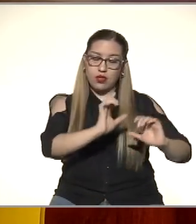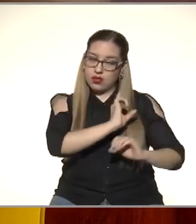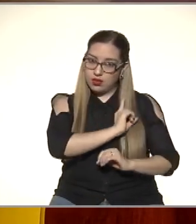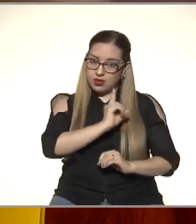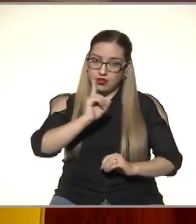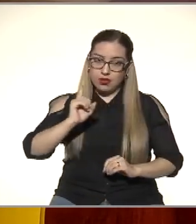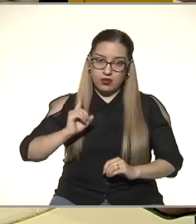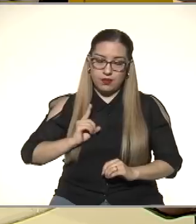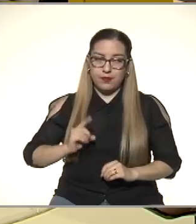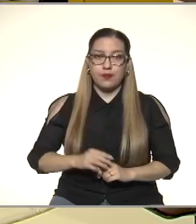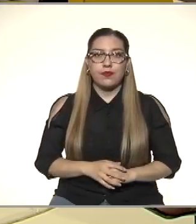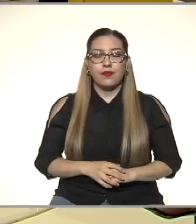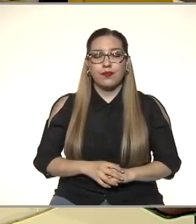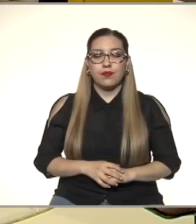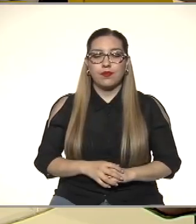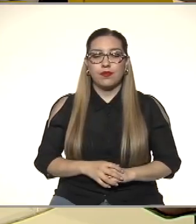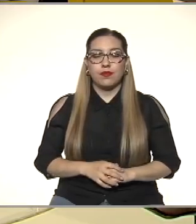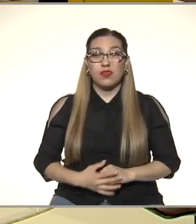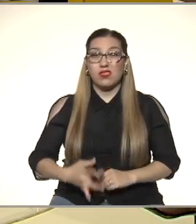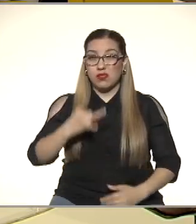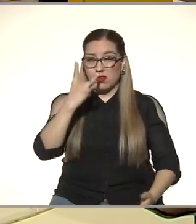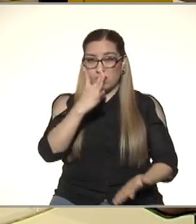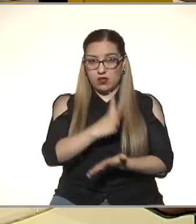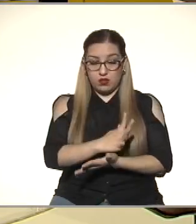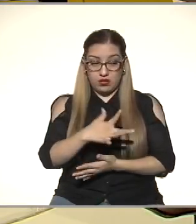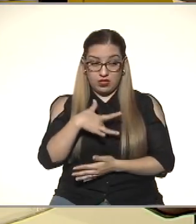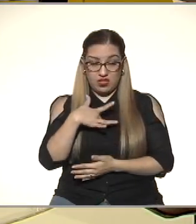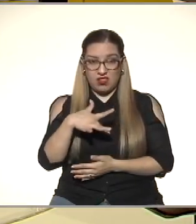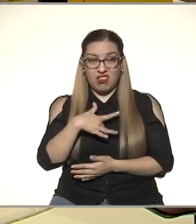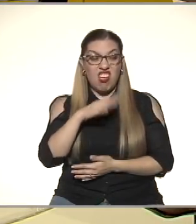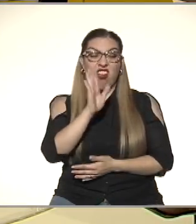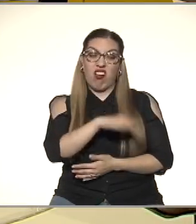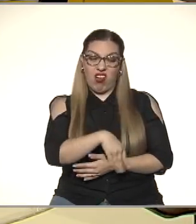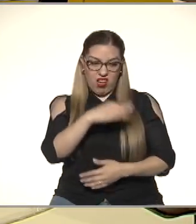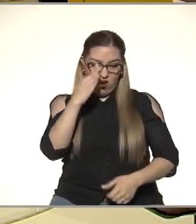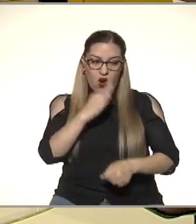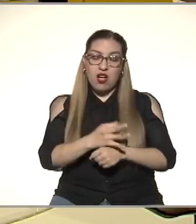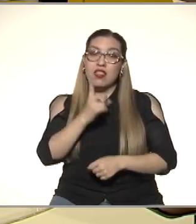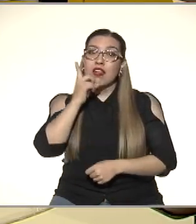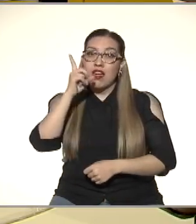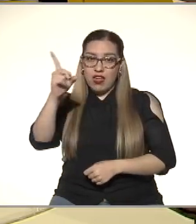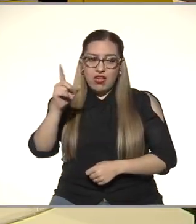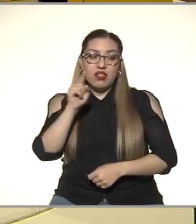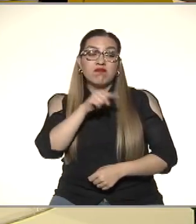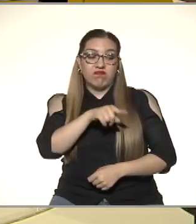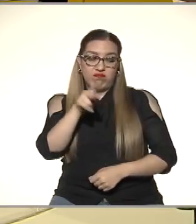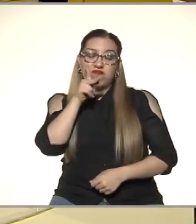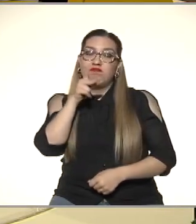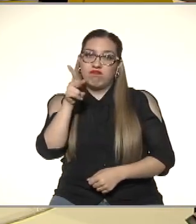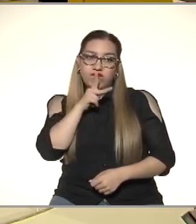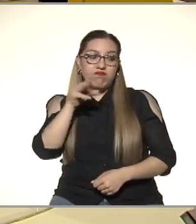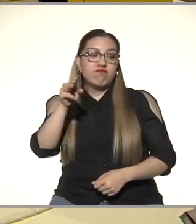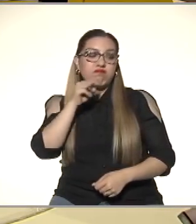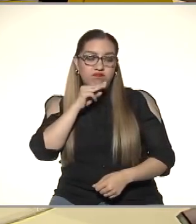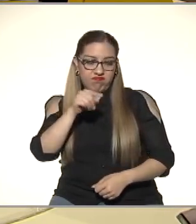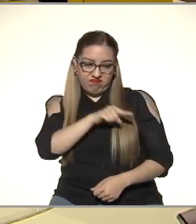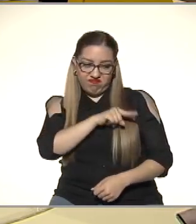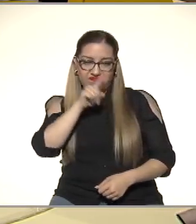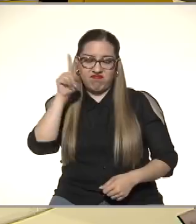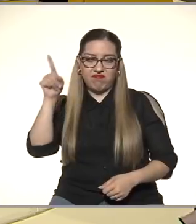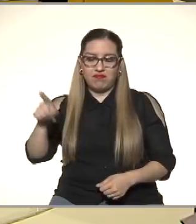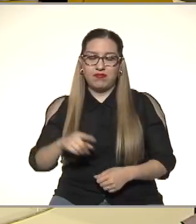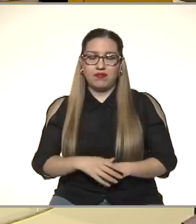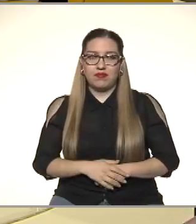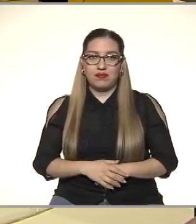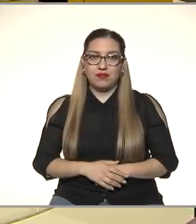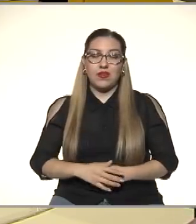que no irnos con el primer impulso de le voy a ir a decir a tu padre lo que me hiciste o le voy a ir a decir a tu madre lo que me hiciste. Bueno, al revés, les voy a